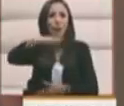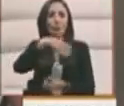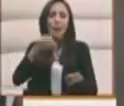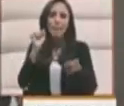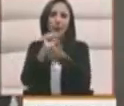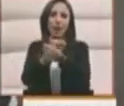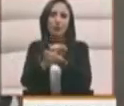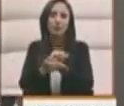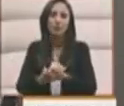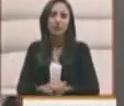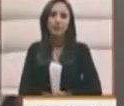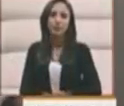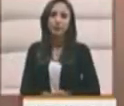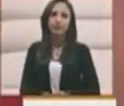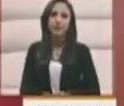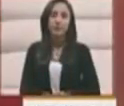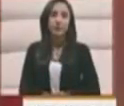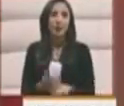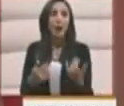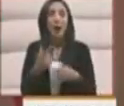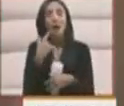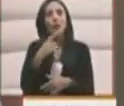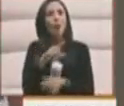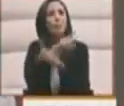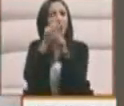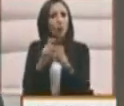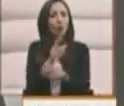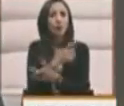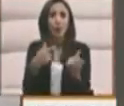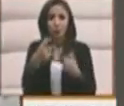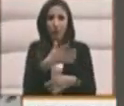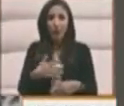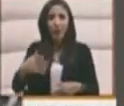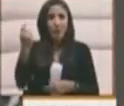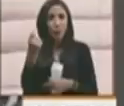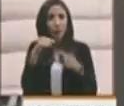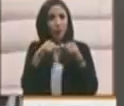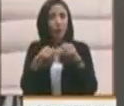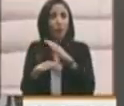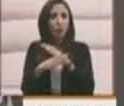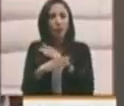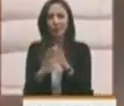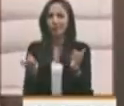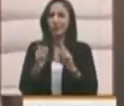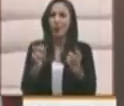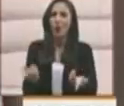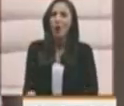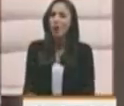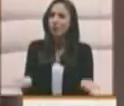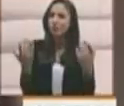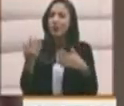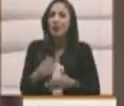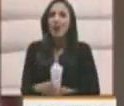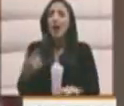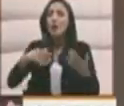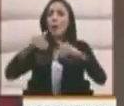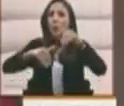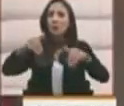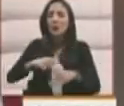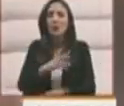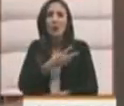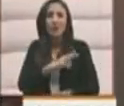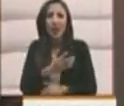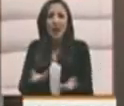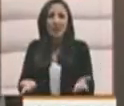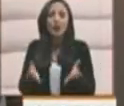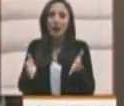de acuerdo que le quiten la inmunidad parlamentaria? Claro que sí, es que ellos no son parlamentarios, ellos tuvieron una elección,